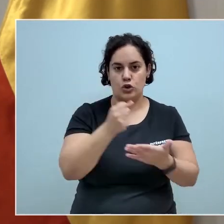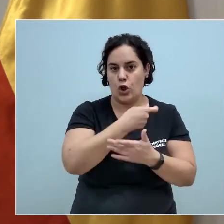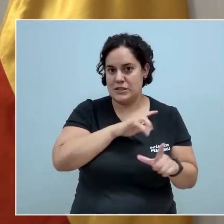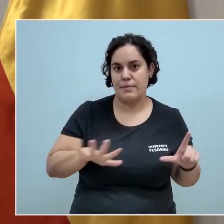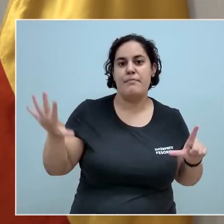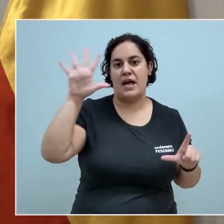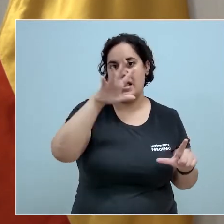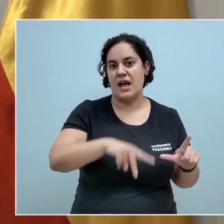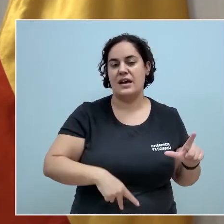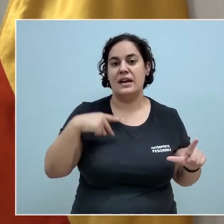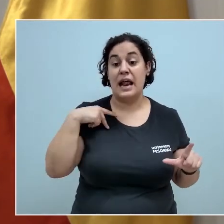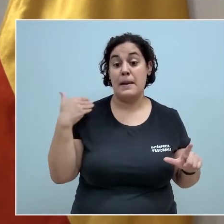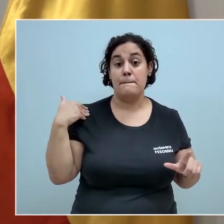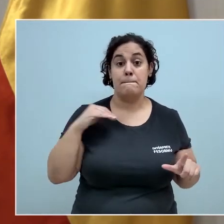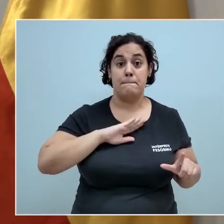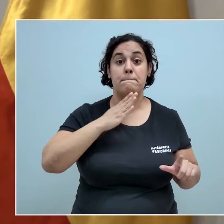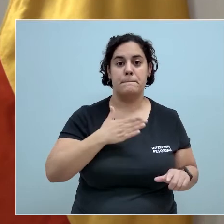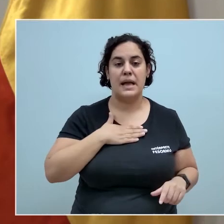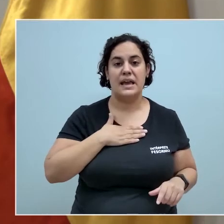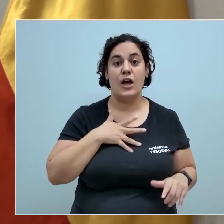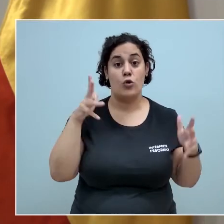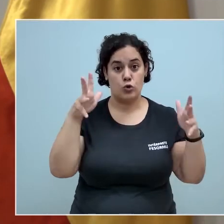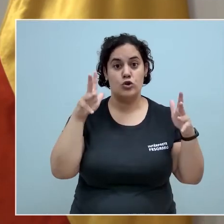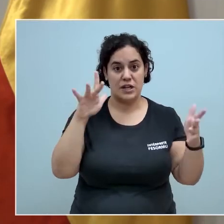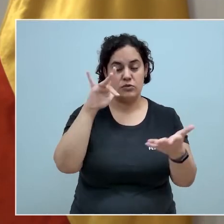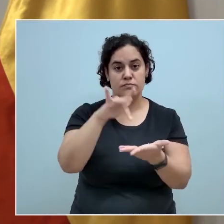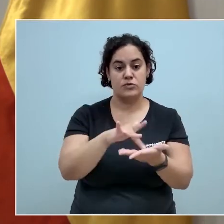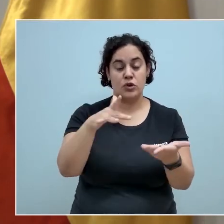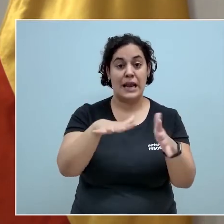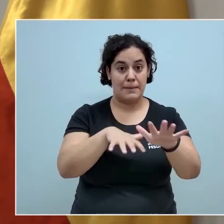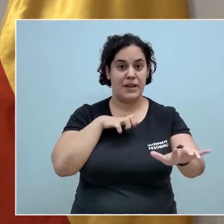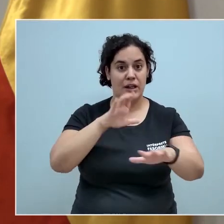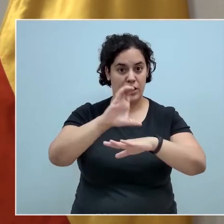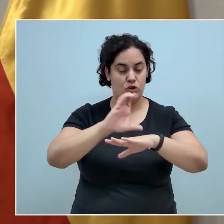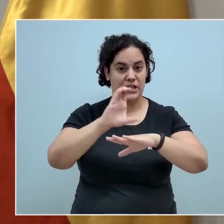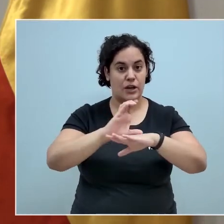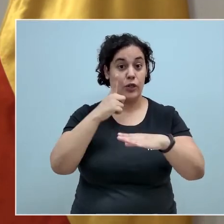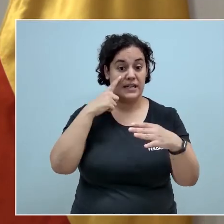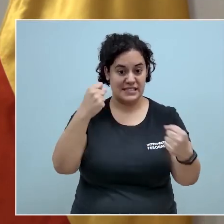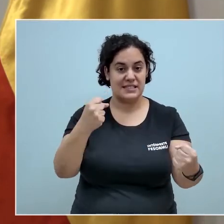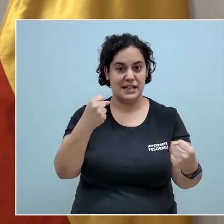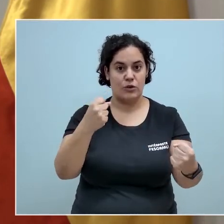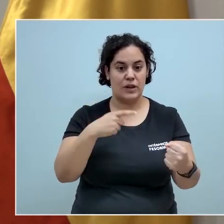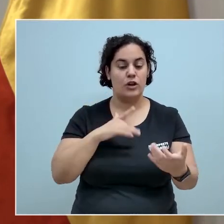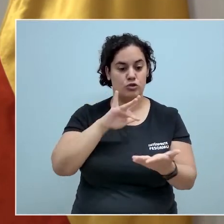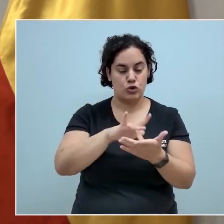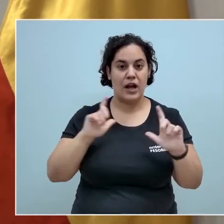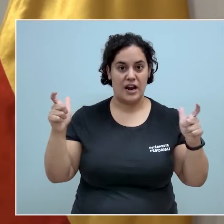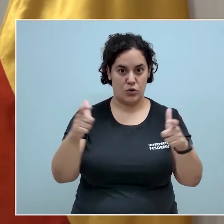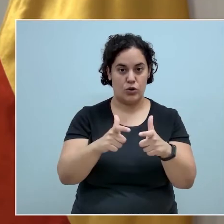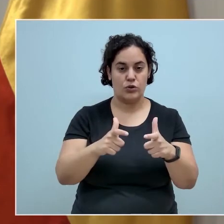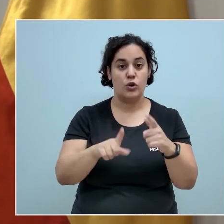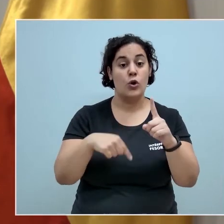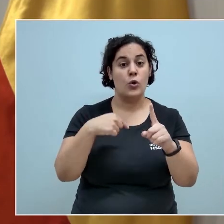de hecho, hay un consejo que tenemos la mayoría de los consejeros de Sanidad y de Salud de toda España,